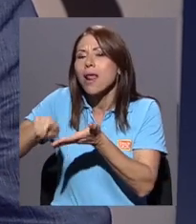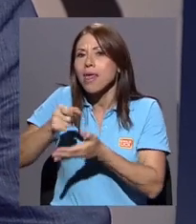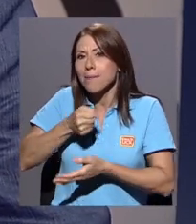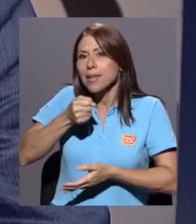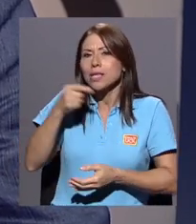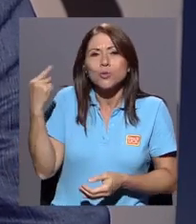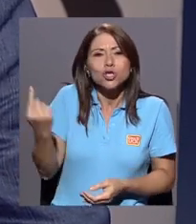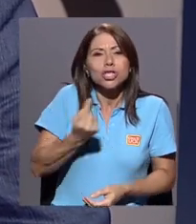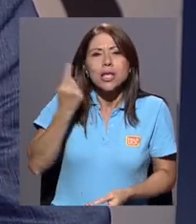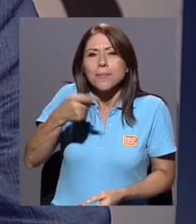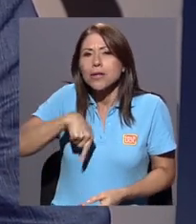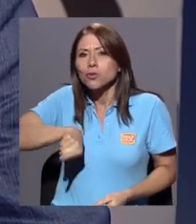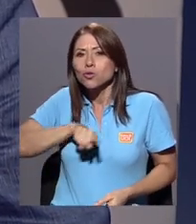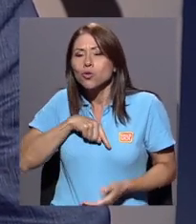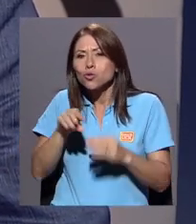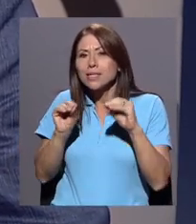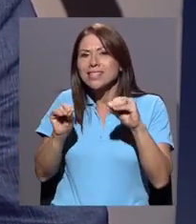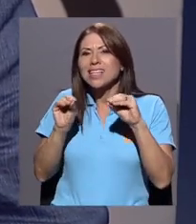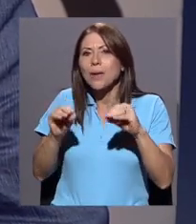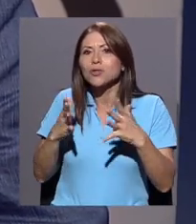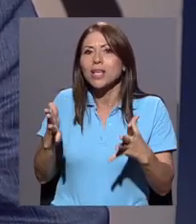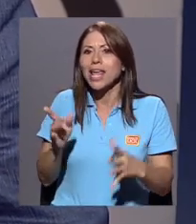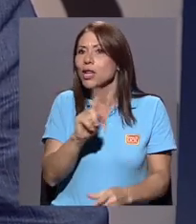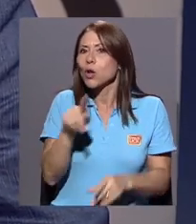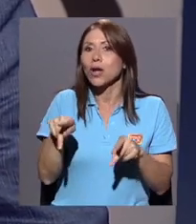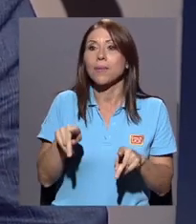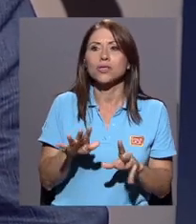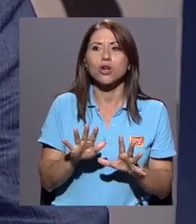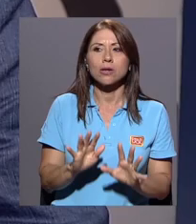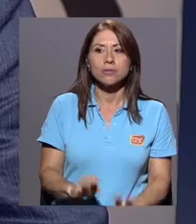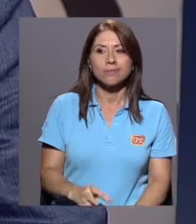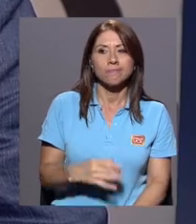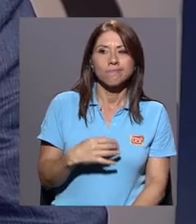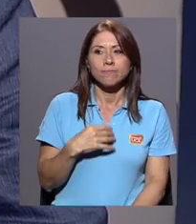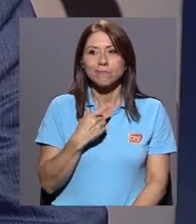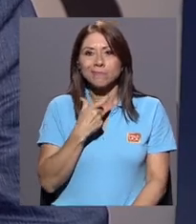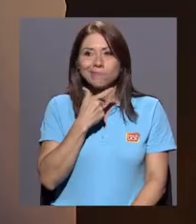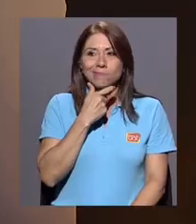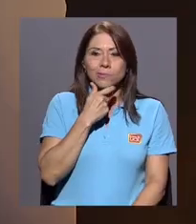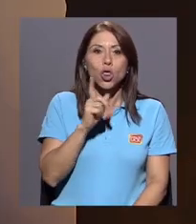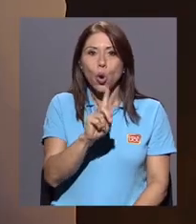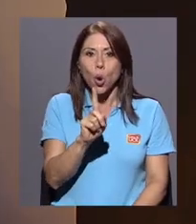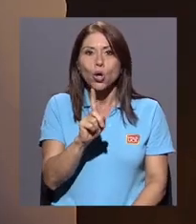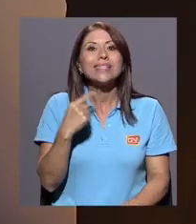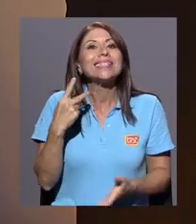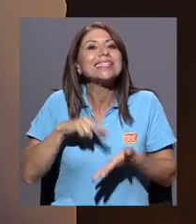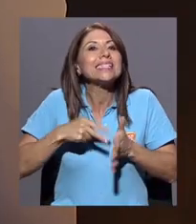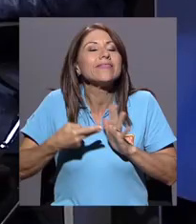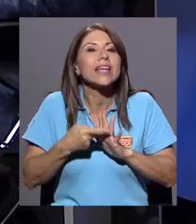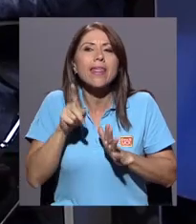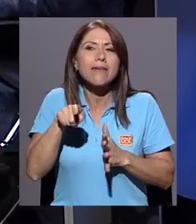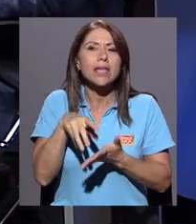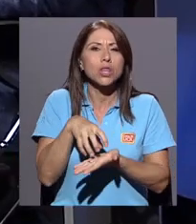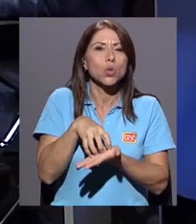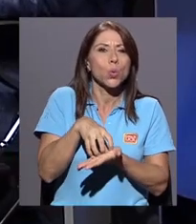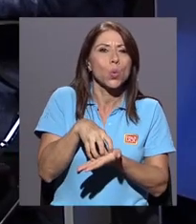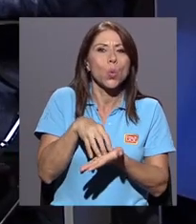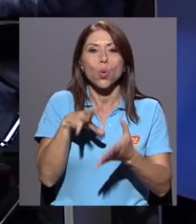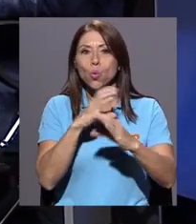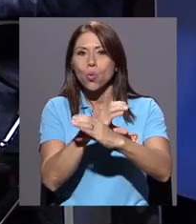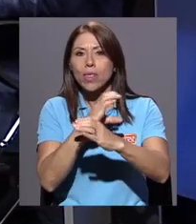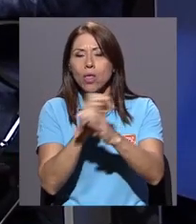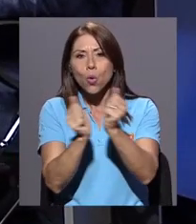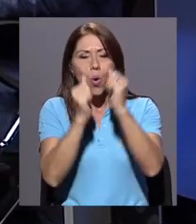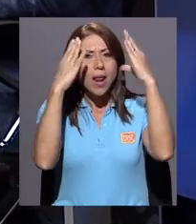que siempre enseñamos es no el cinismo, sino el escepticismo, la duda. Y el cuidado con la información, venga